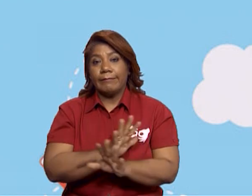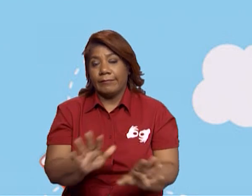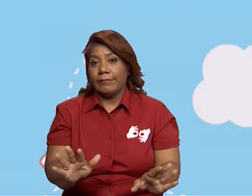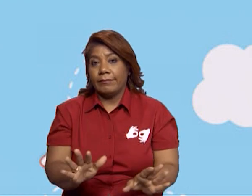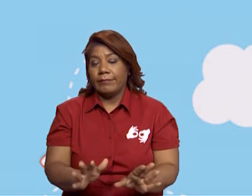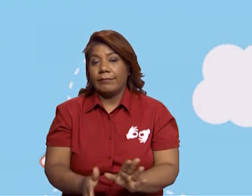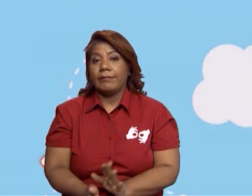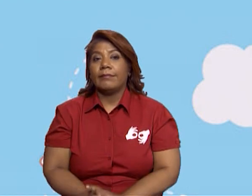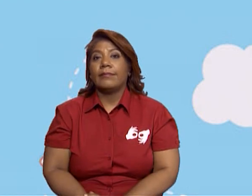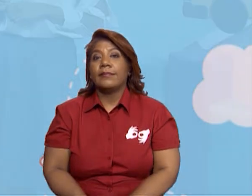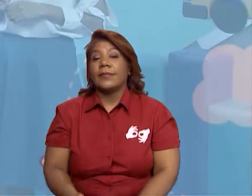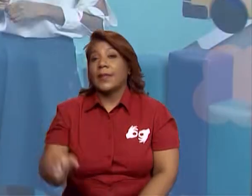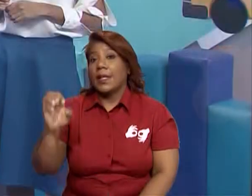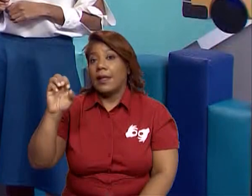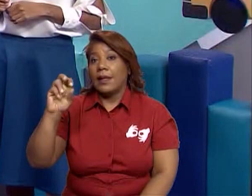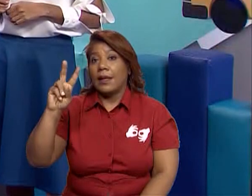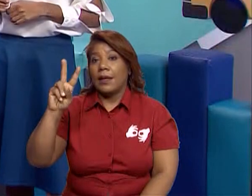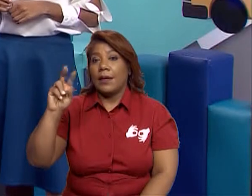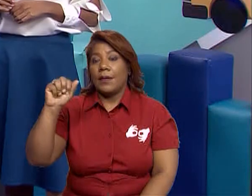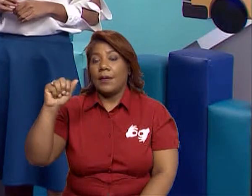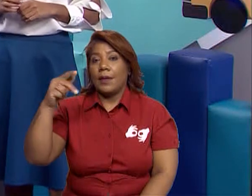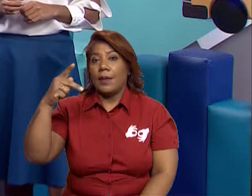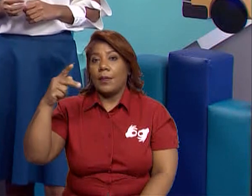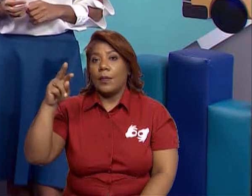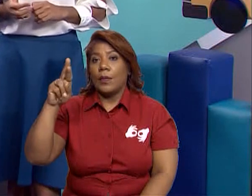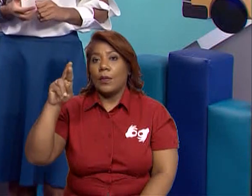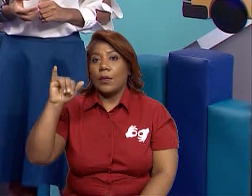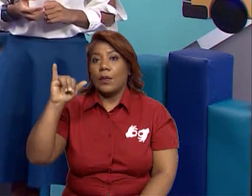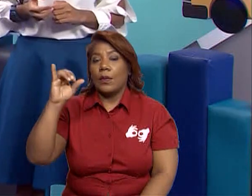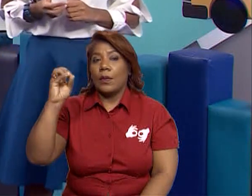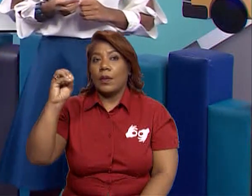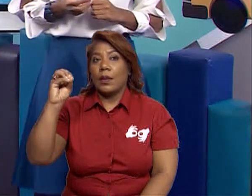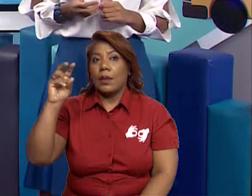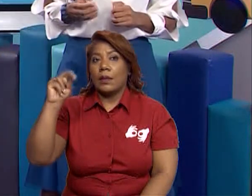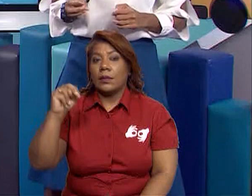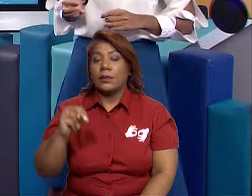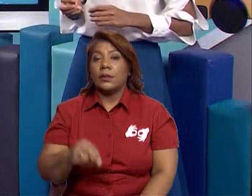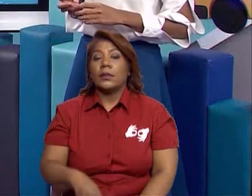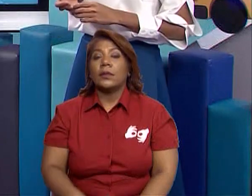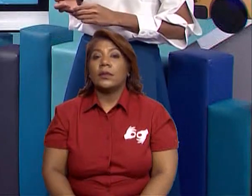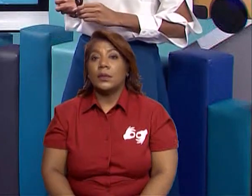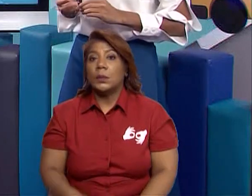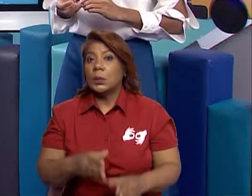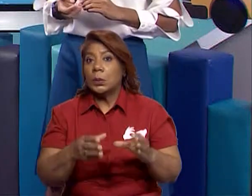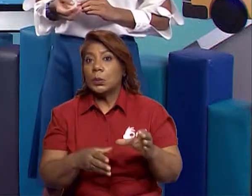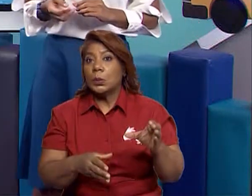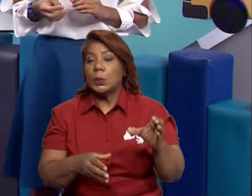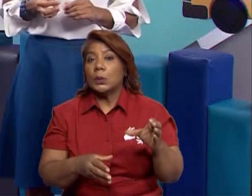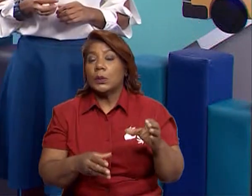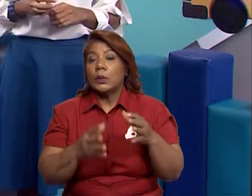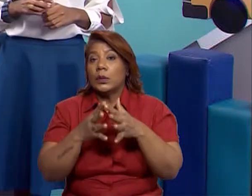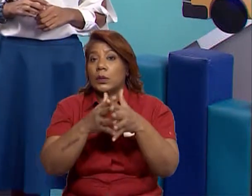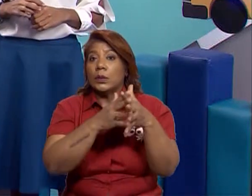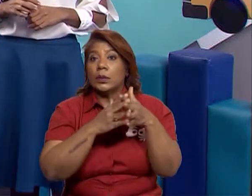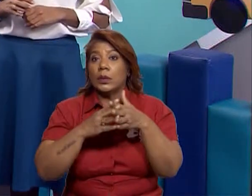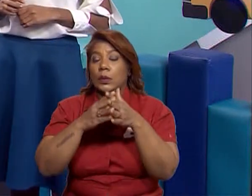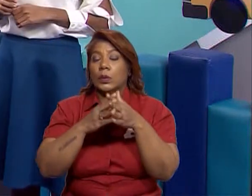eso es que en los lugares fríos el vaso de agua se mantiene allí hasta se va poniendo congelado. ¿Por qué? Porque no